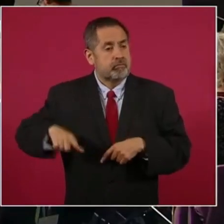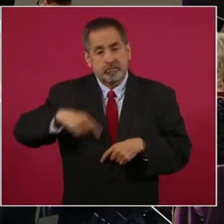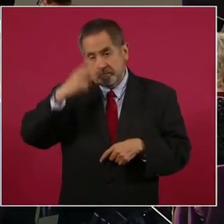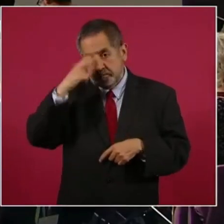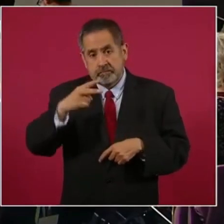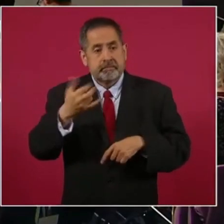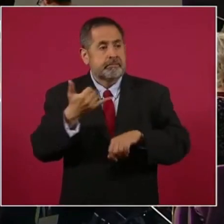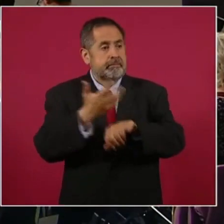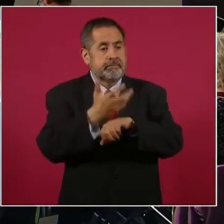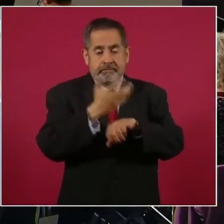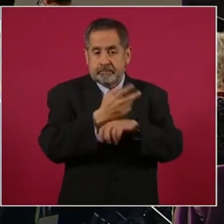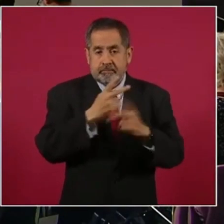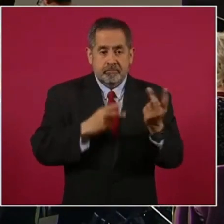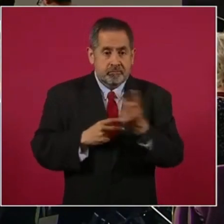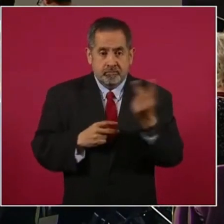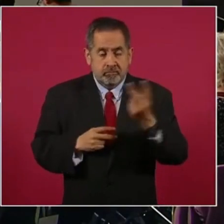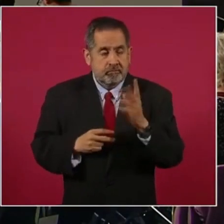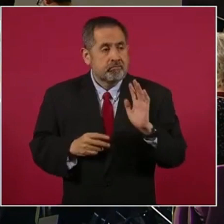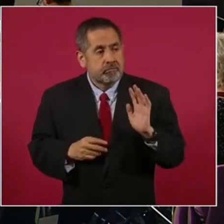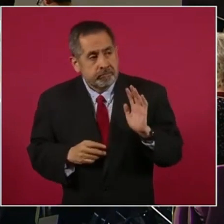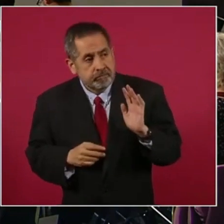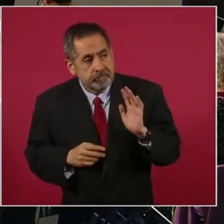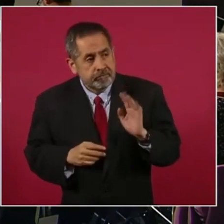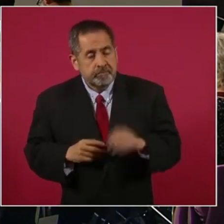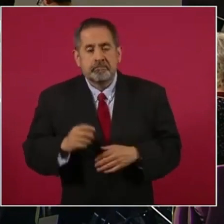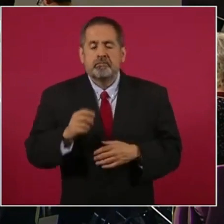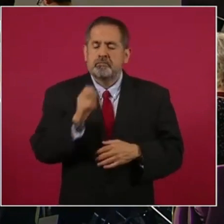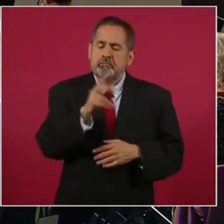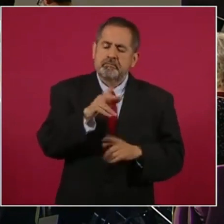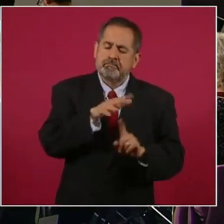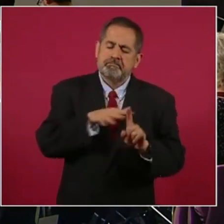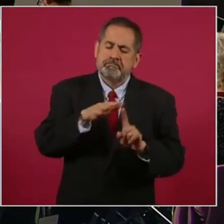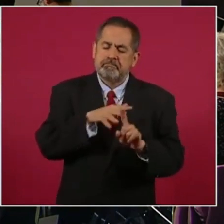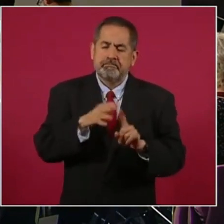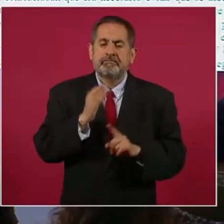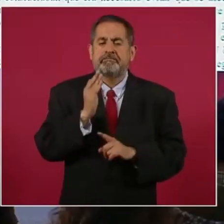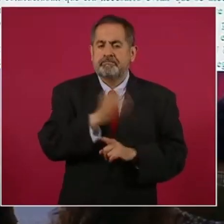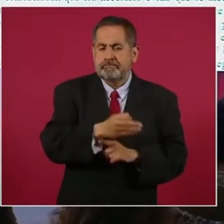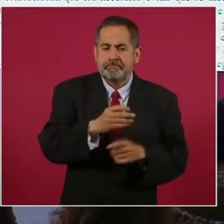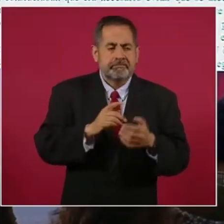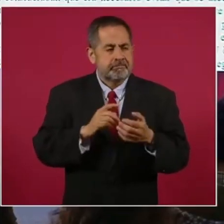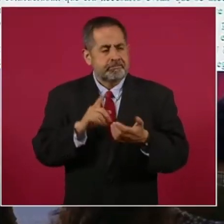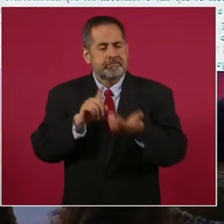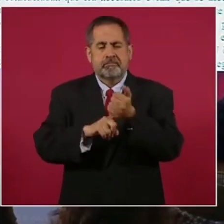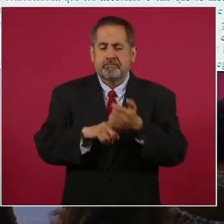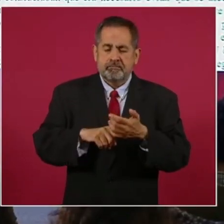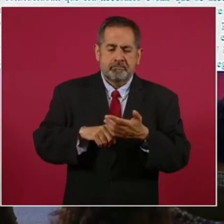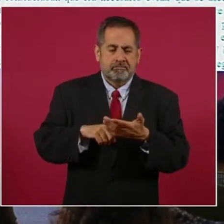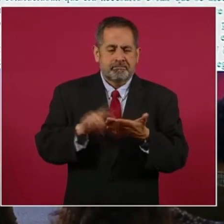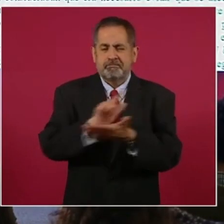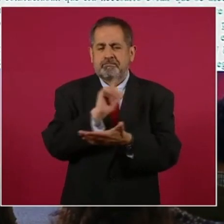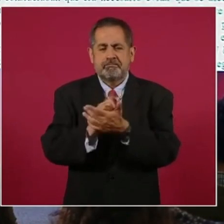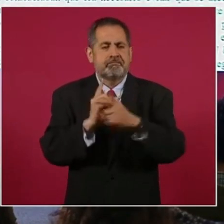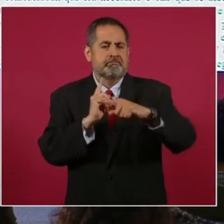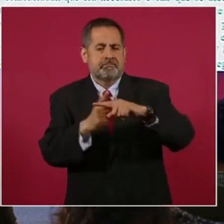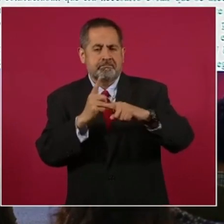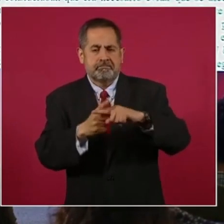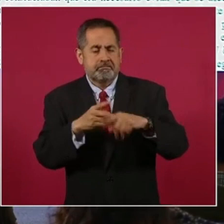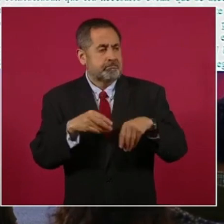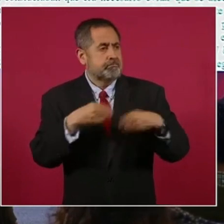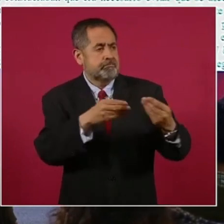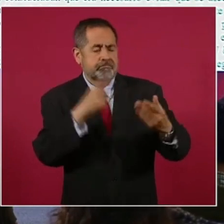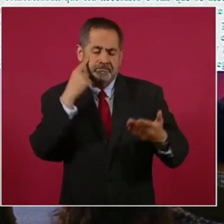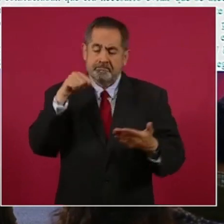México y de los Estados Unidos, se aceptó una interpretación del acto positivo que prácticamente